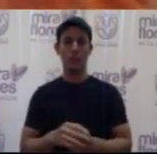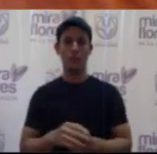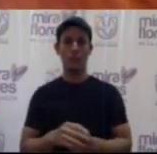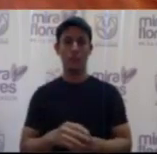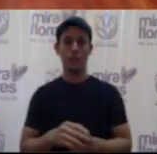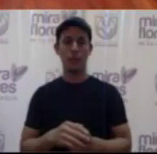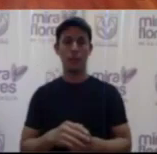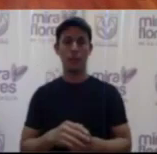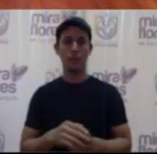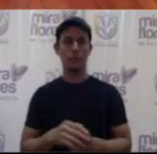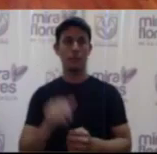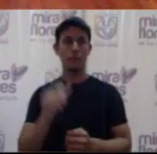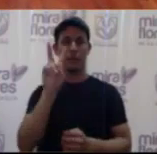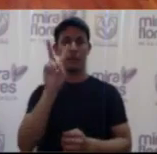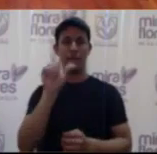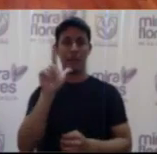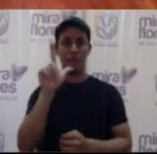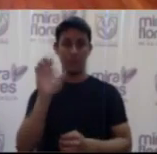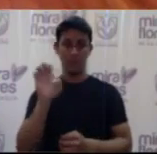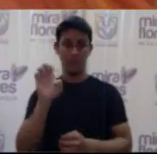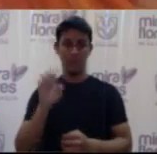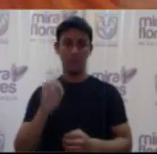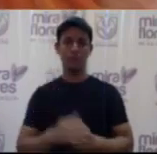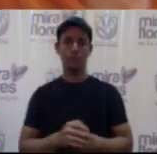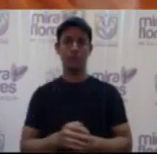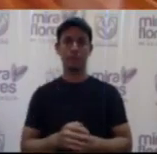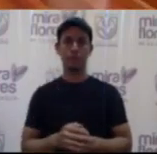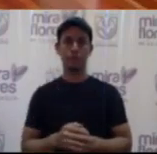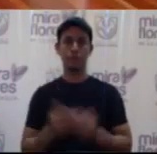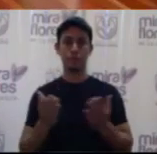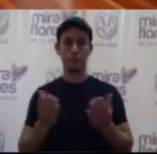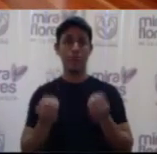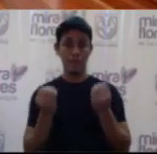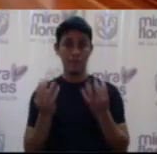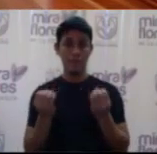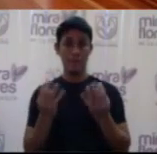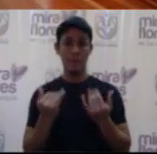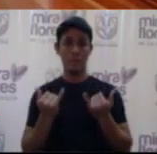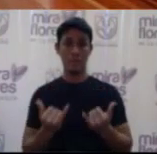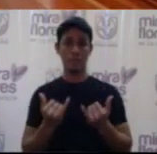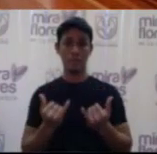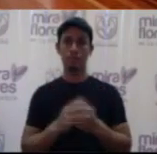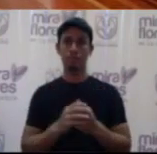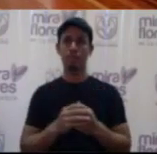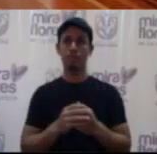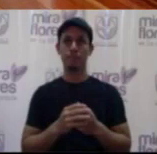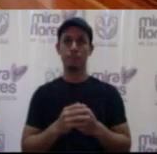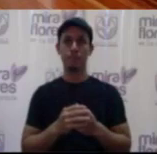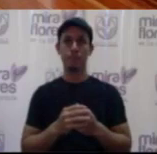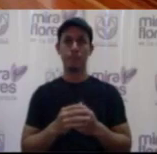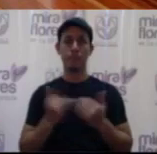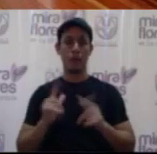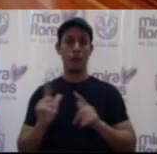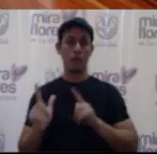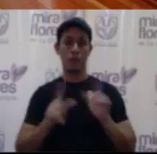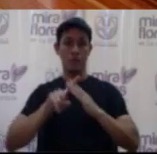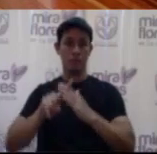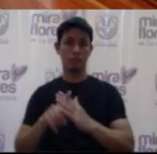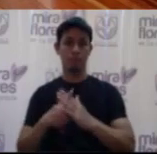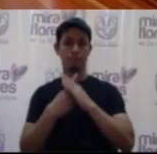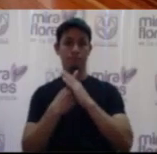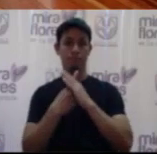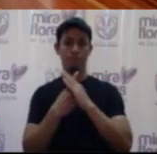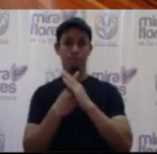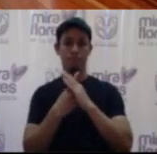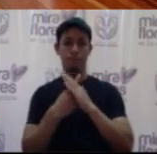Valia Isabel Barak Pastor. Hay quórum, señor alcalde. Muy bien, con el quórum reglamentario damos por instalada la sesión y todos los